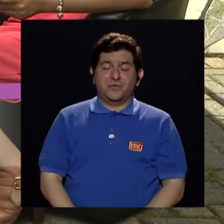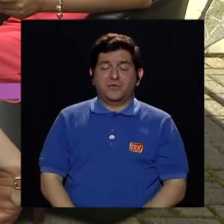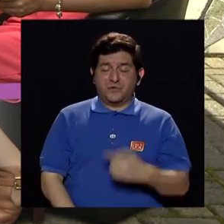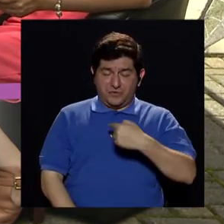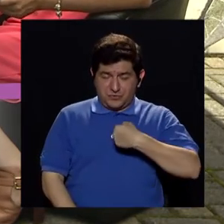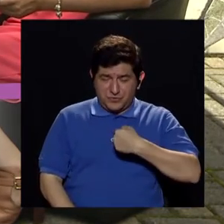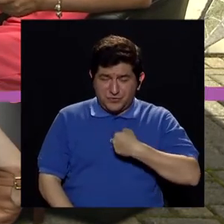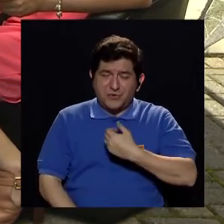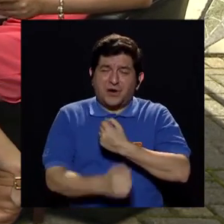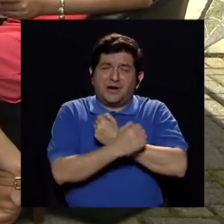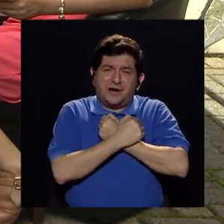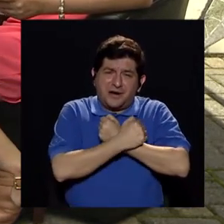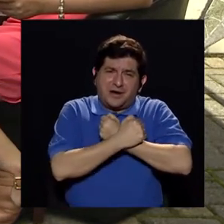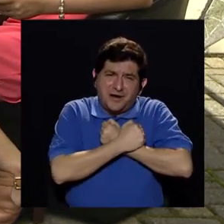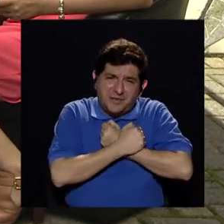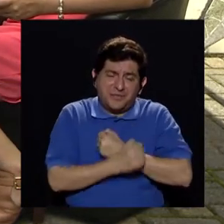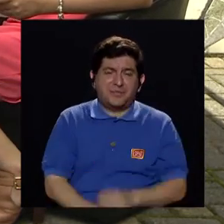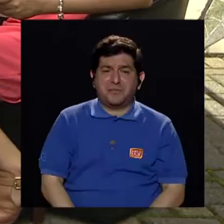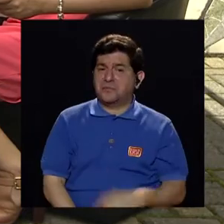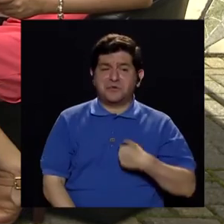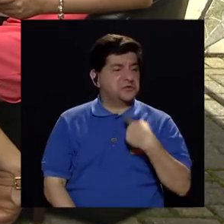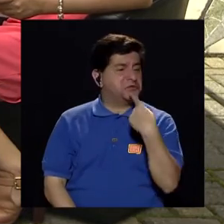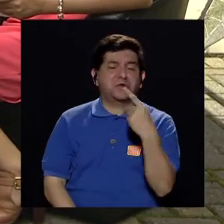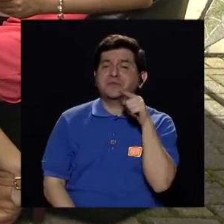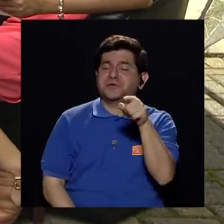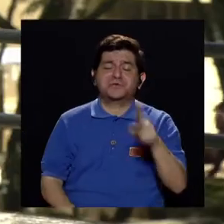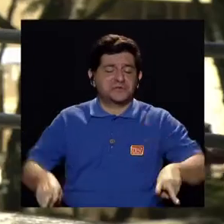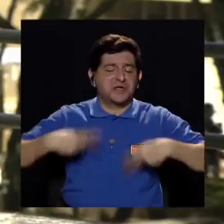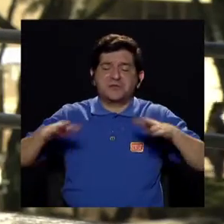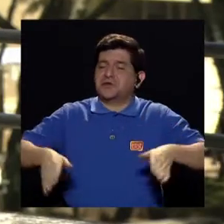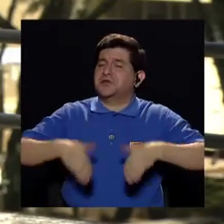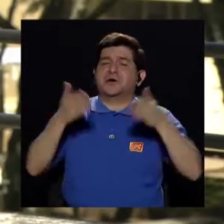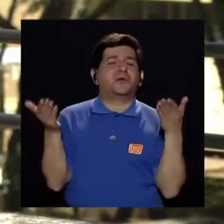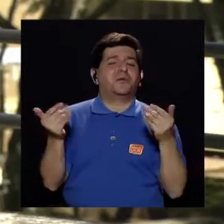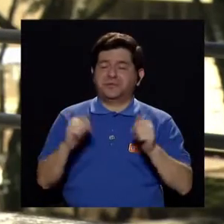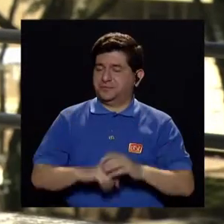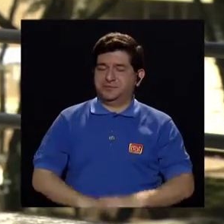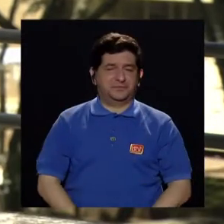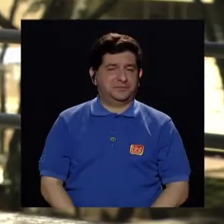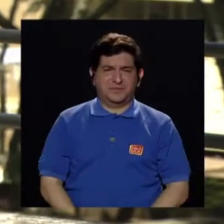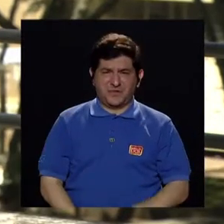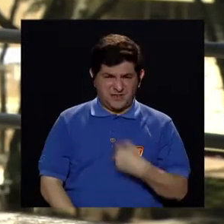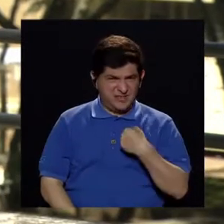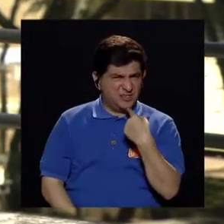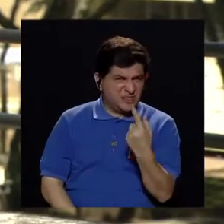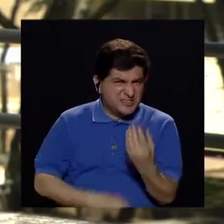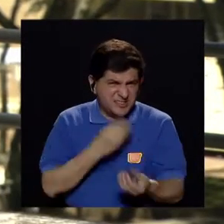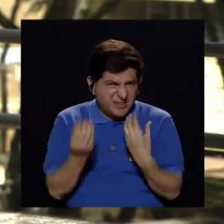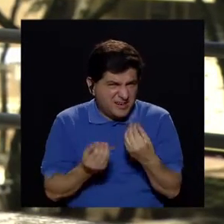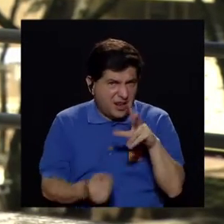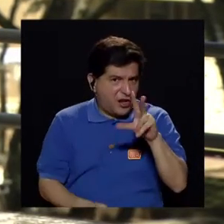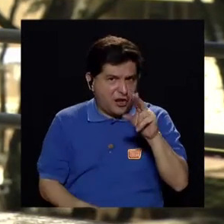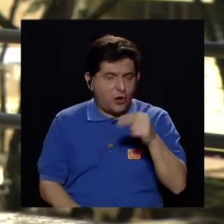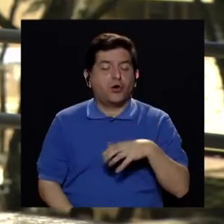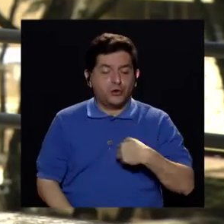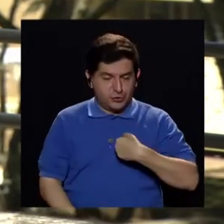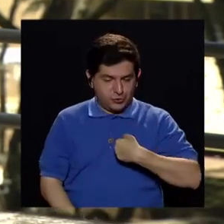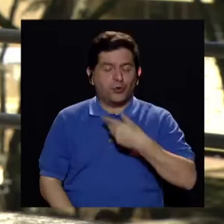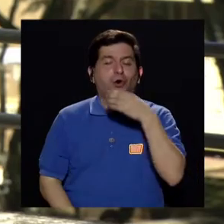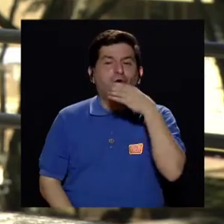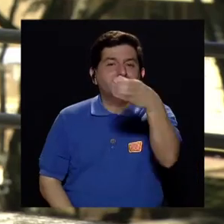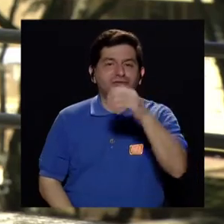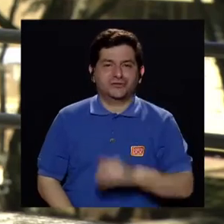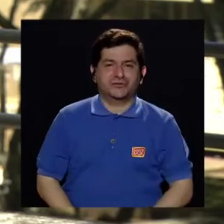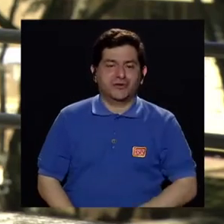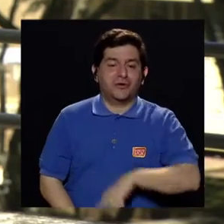hago, es porque yo le digo a la gente, yo no te voy a decir cómo vivir, yo no te voy a decir qué hacer, yo te puedo sugerir